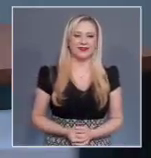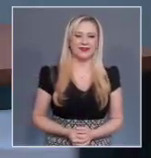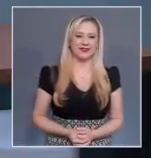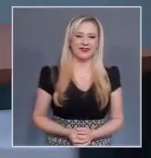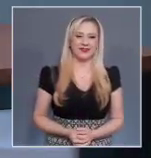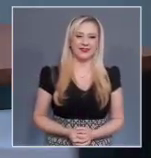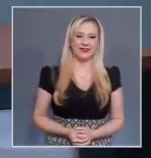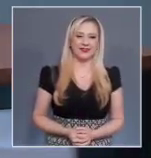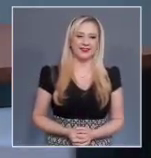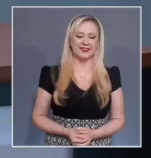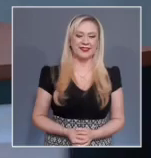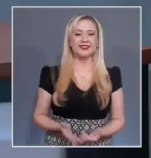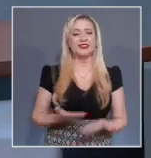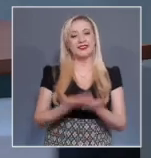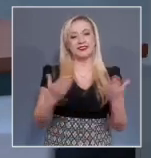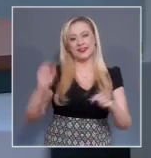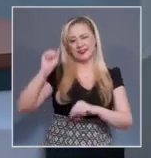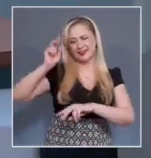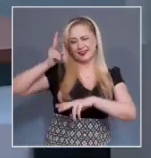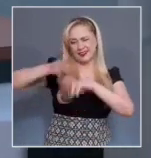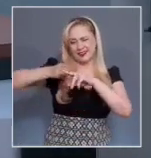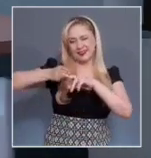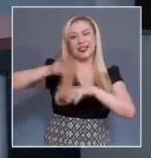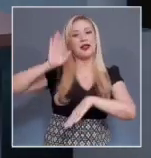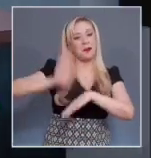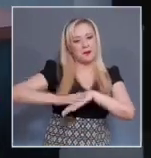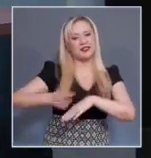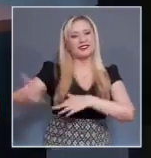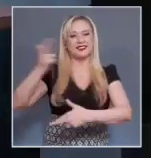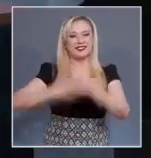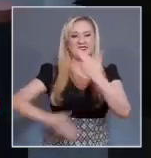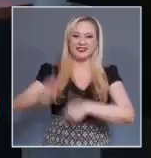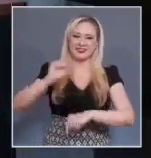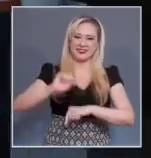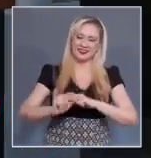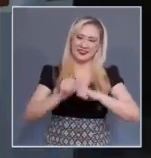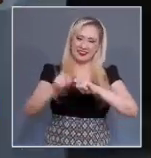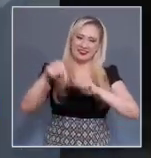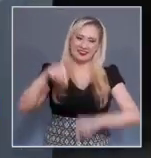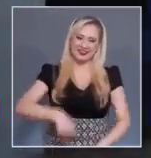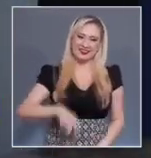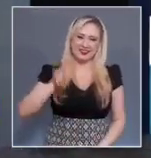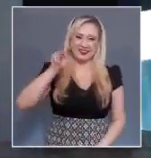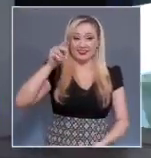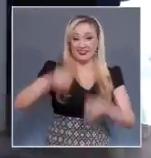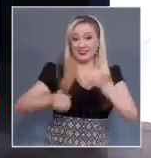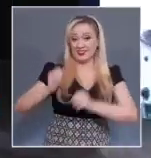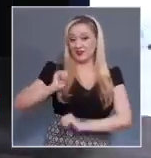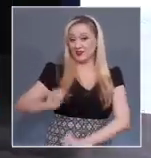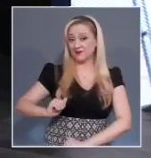Es momento de hacer una pausa, pero continuamos con más en la señal del canal del Poder Judicial de la Federación.